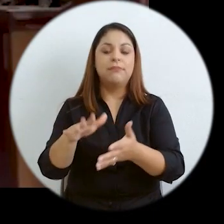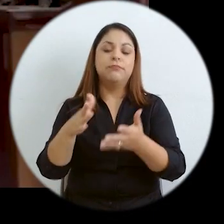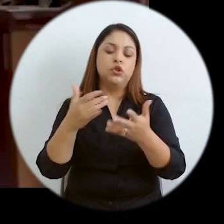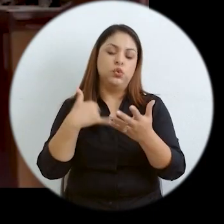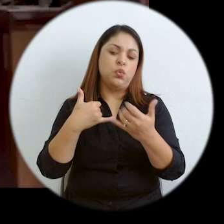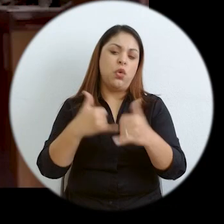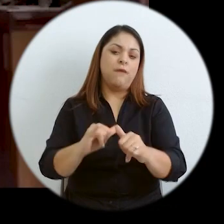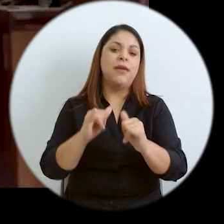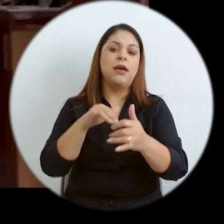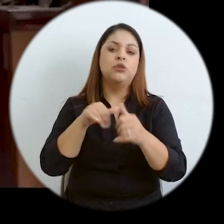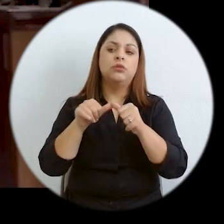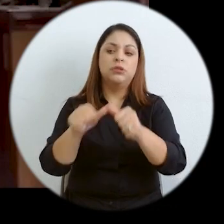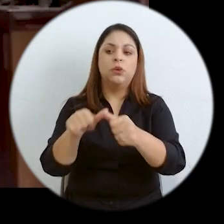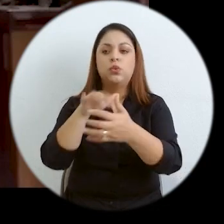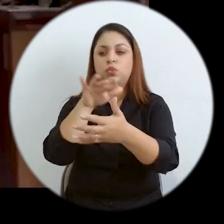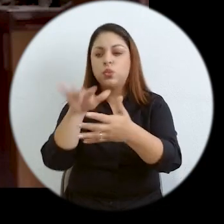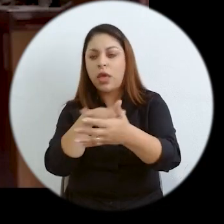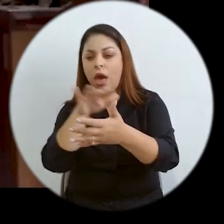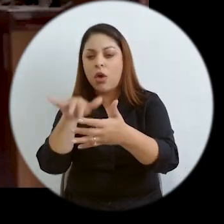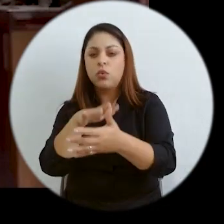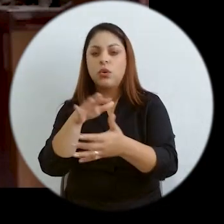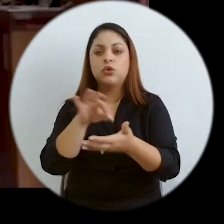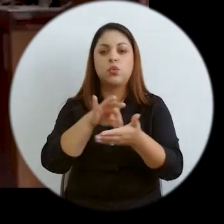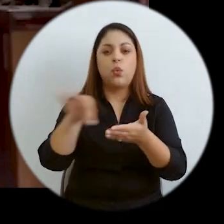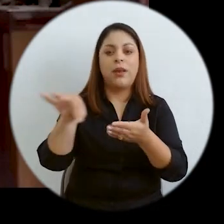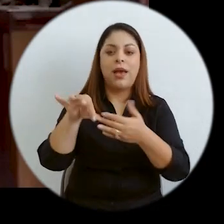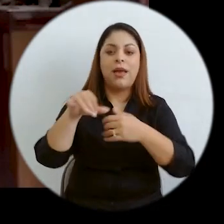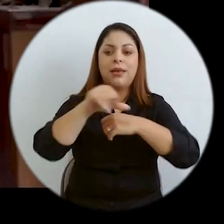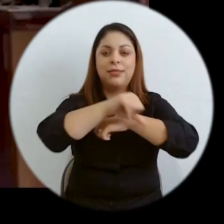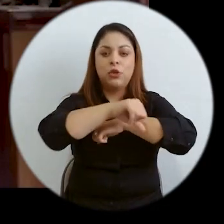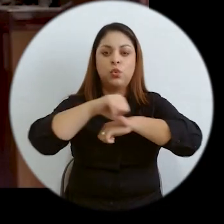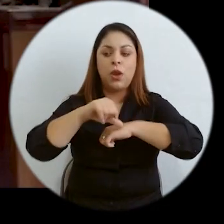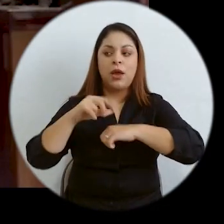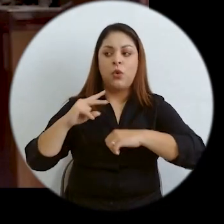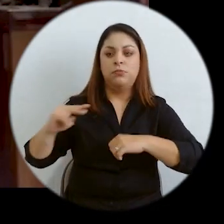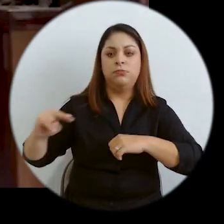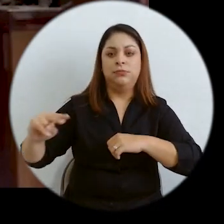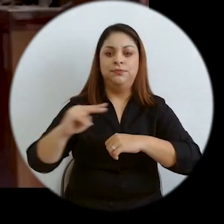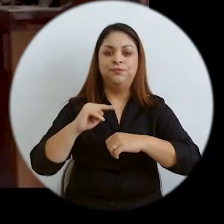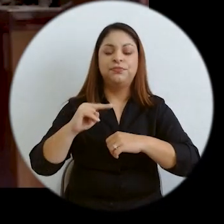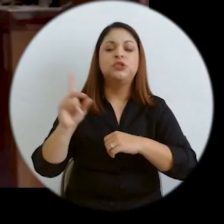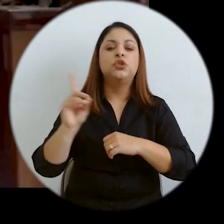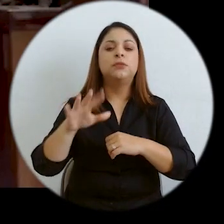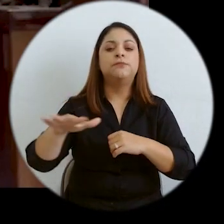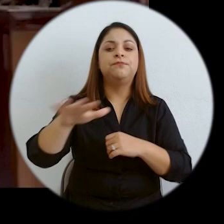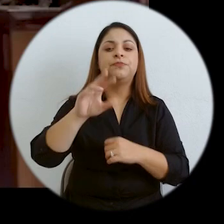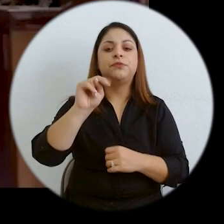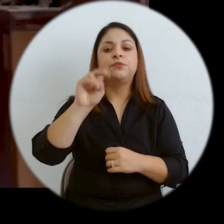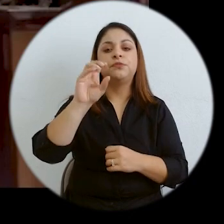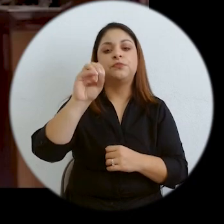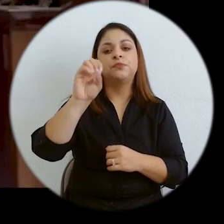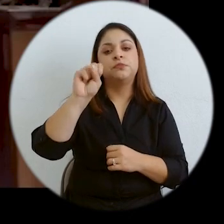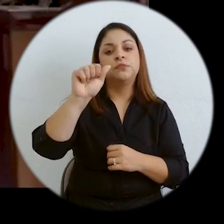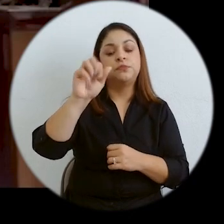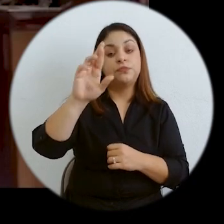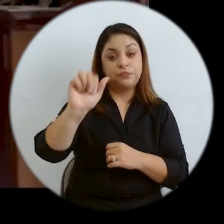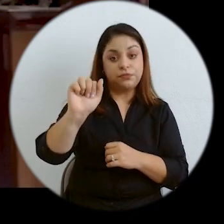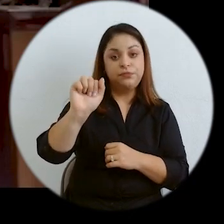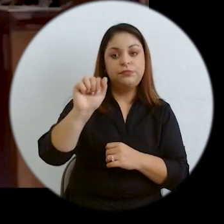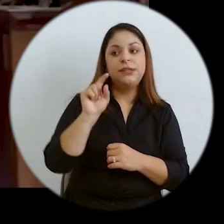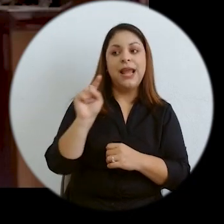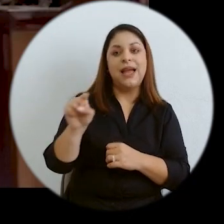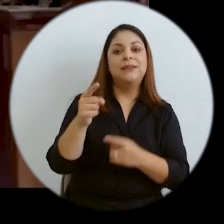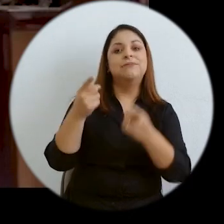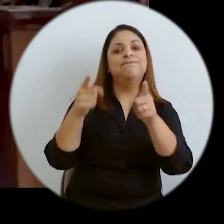estudié y que continúo estudiando con un grupo de estudiantes de la Escuela de Arquitectura de la Universidad de Costa Rica en la zona de